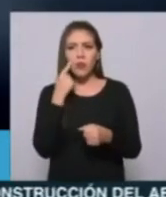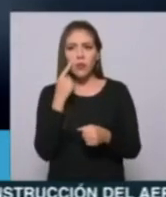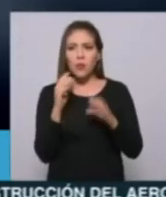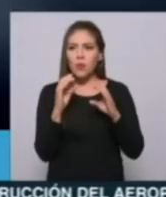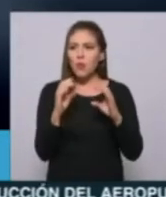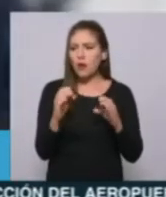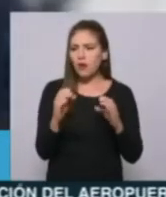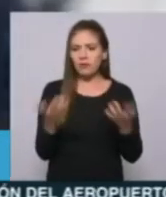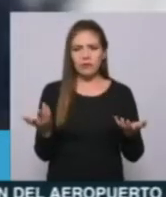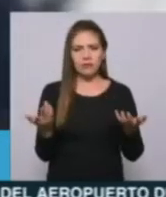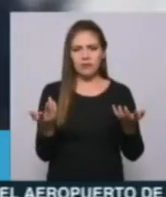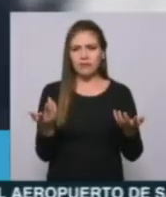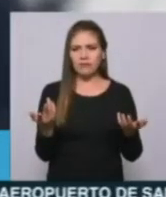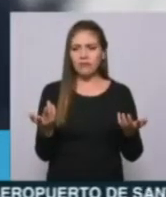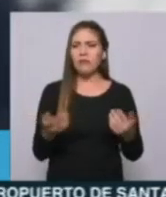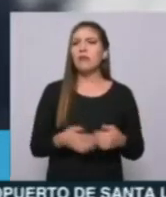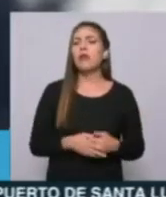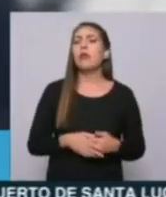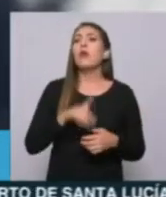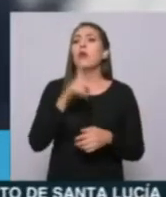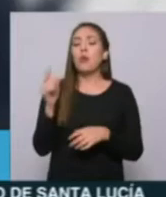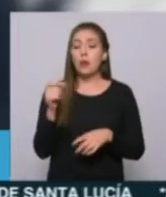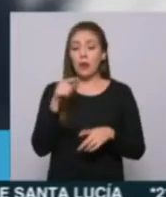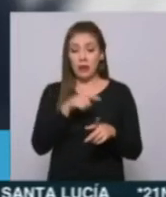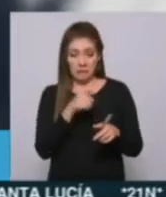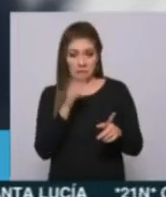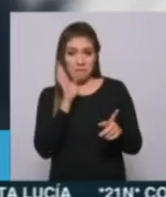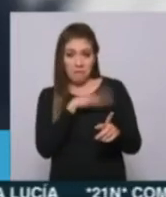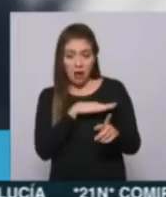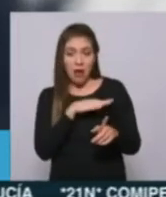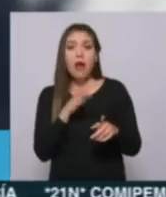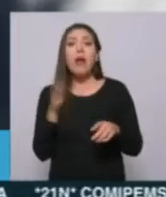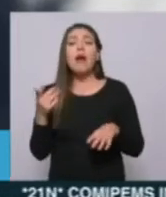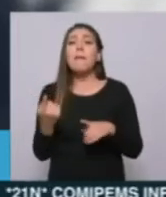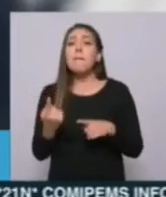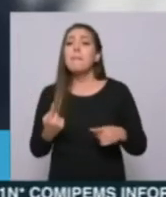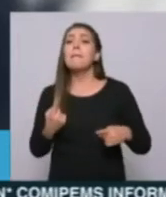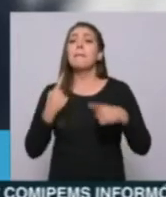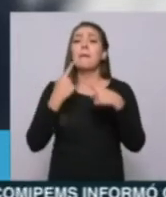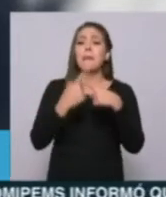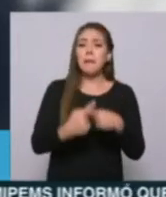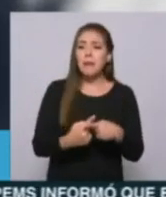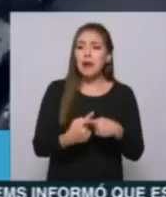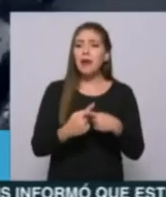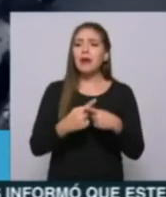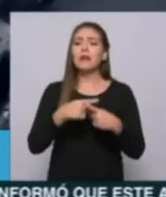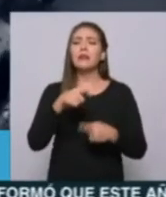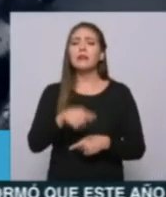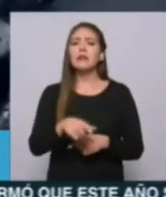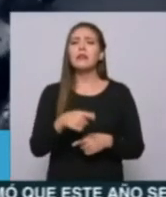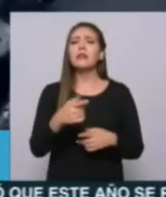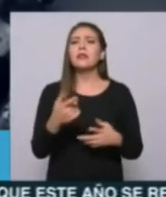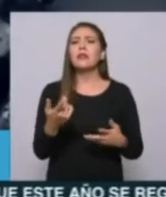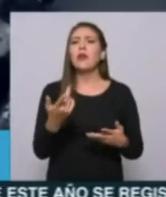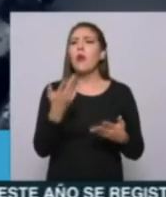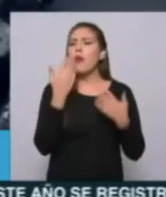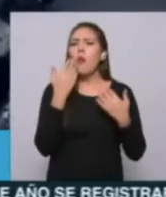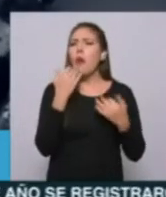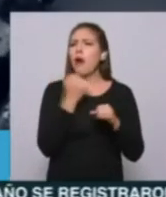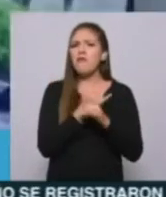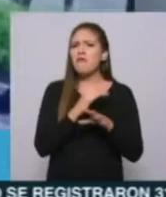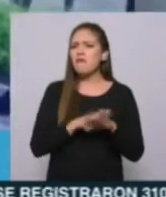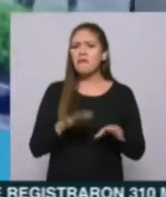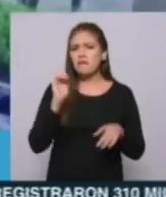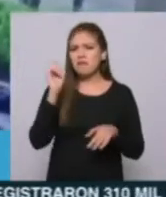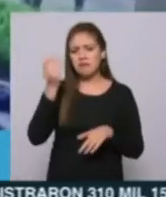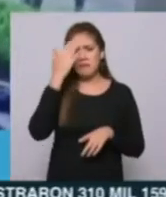de por sí malo. Si eso lo añadimos, porque ahí no tenemos más que poca información o no tenemos nada